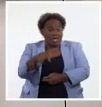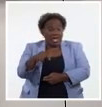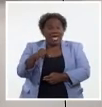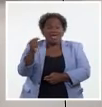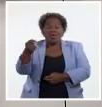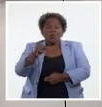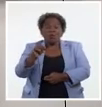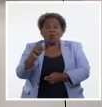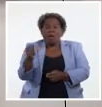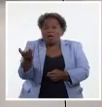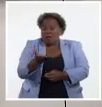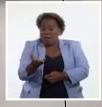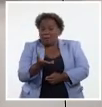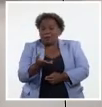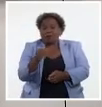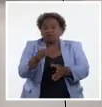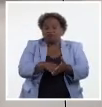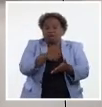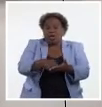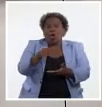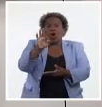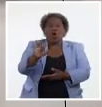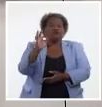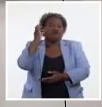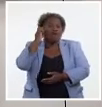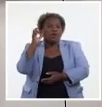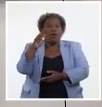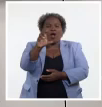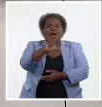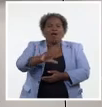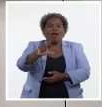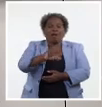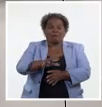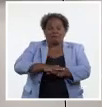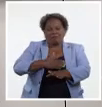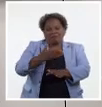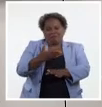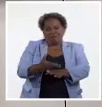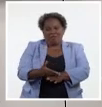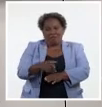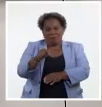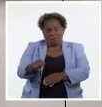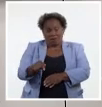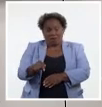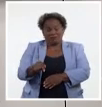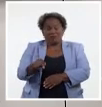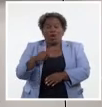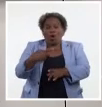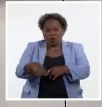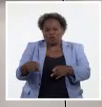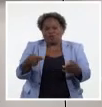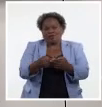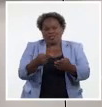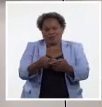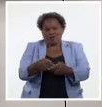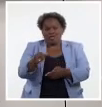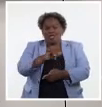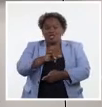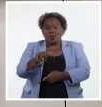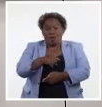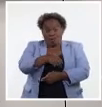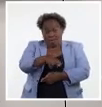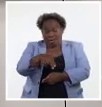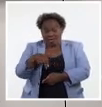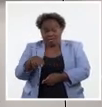el próximo 8 de febrero en la ciudad de Camagüey, y un día después arrancará el de ritmo clásico. También del deporte ciencia, Cuba cedió